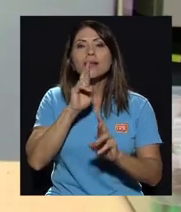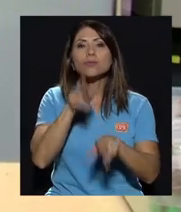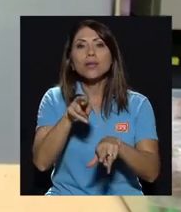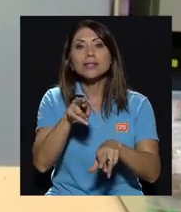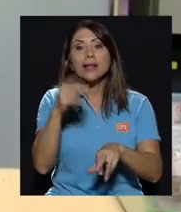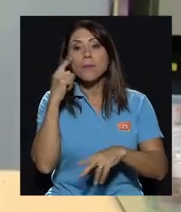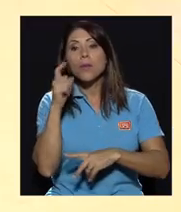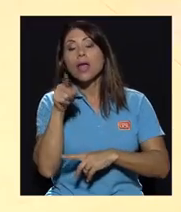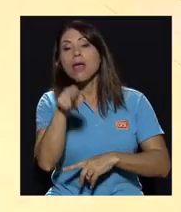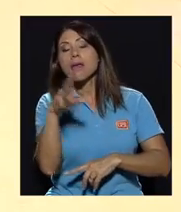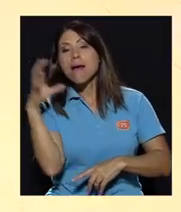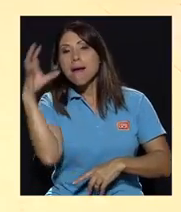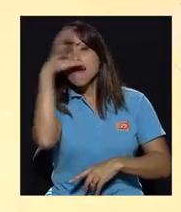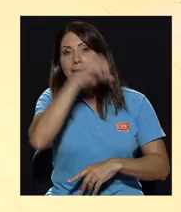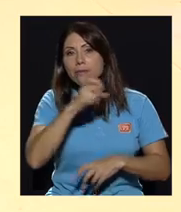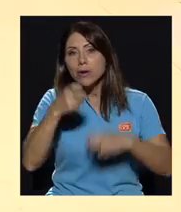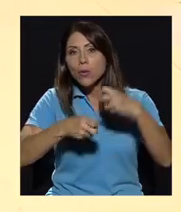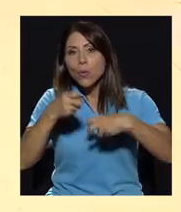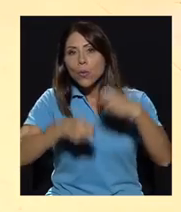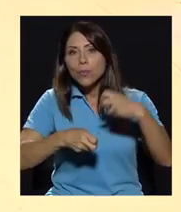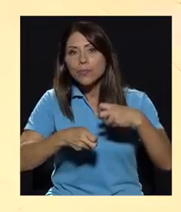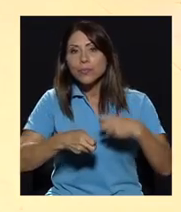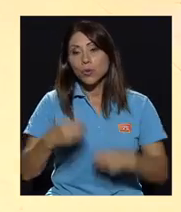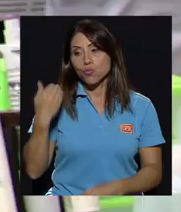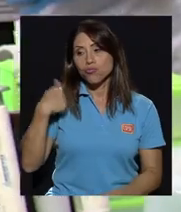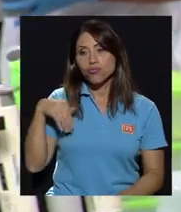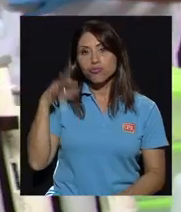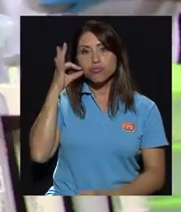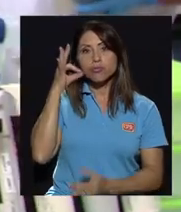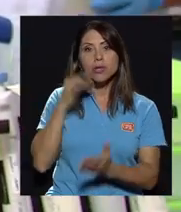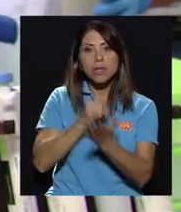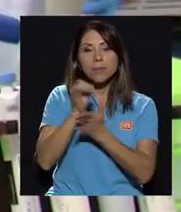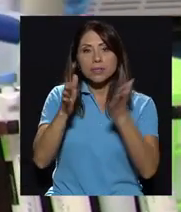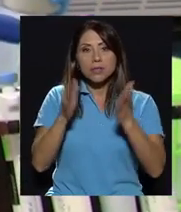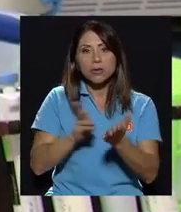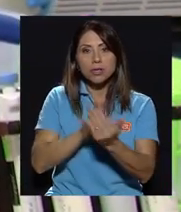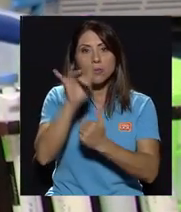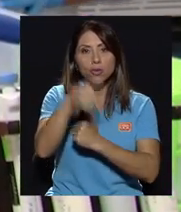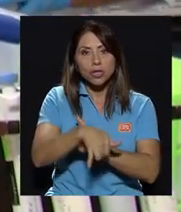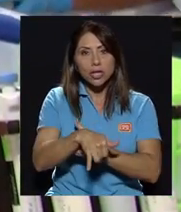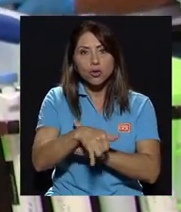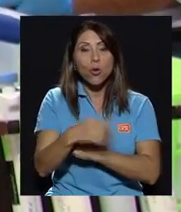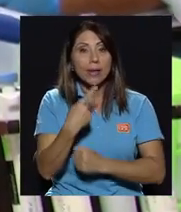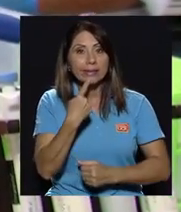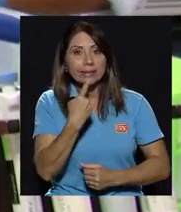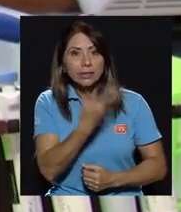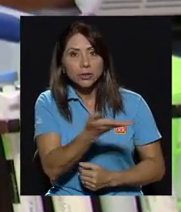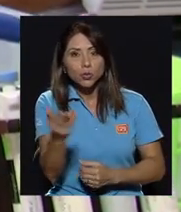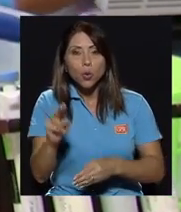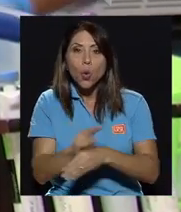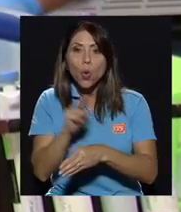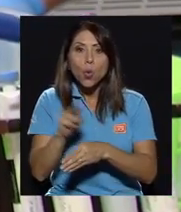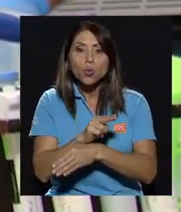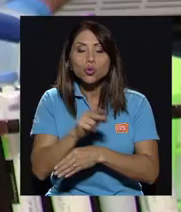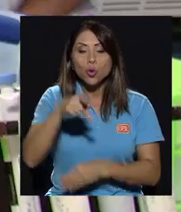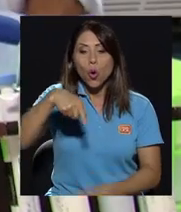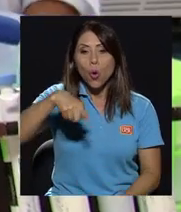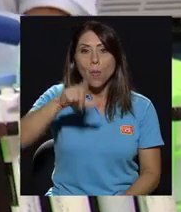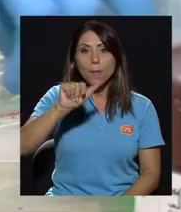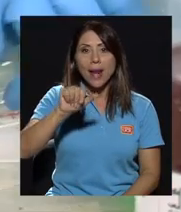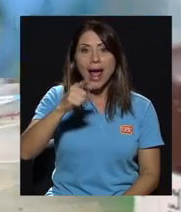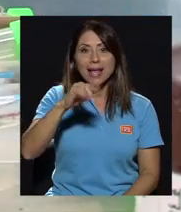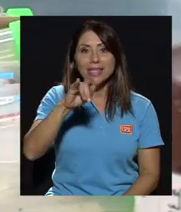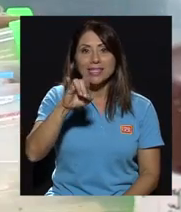problemática que nosotros encontramos los y las investigadoras del proyecto han recalcado que el uso de plaguicidas no es